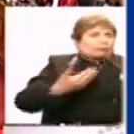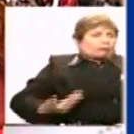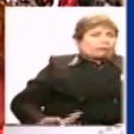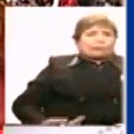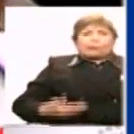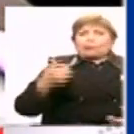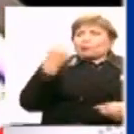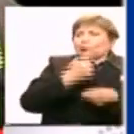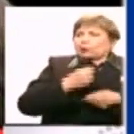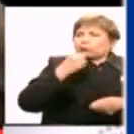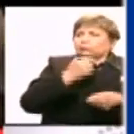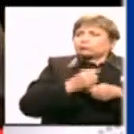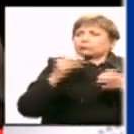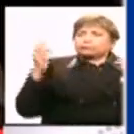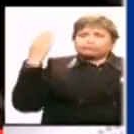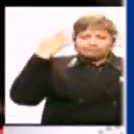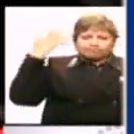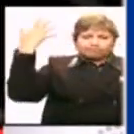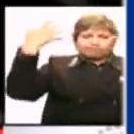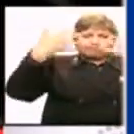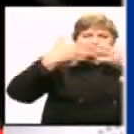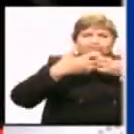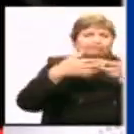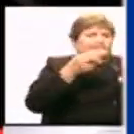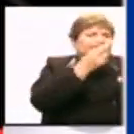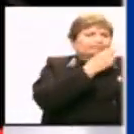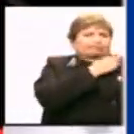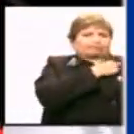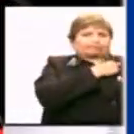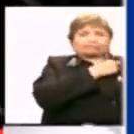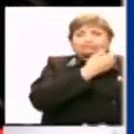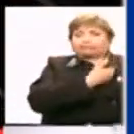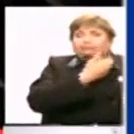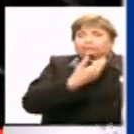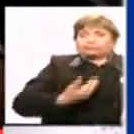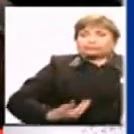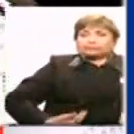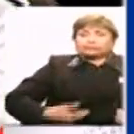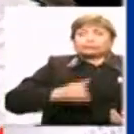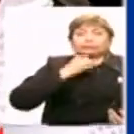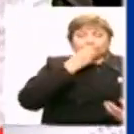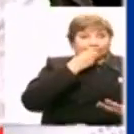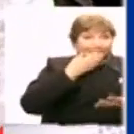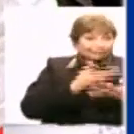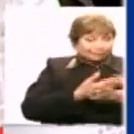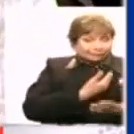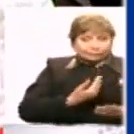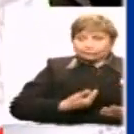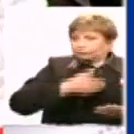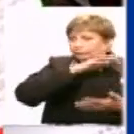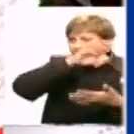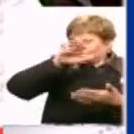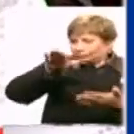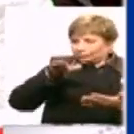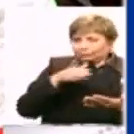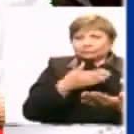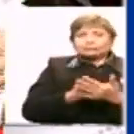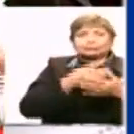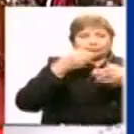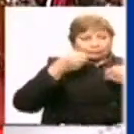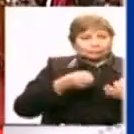que decía que Pedro Castillo tiene que rodearse de los tecnócratas de Lima. Y le dije, un momentito, los tecnócratas están en todo el